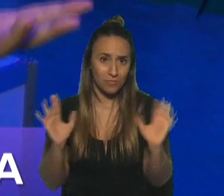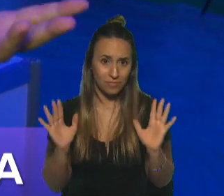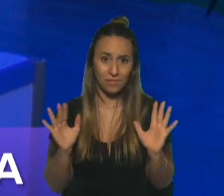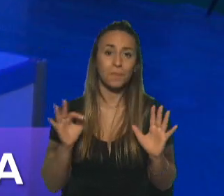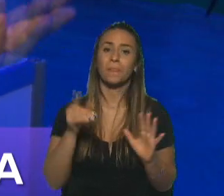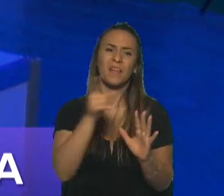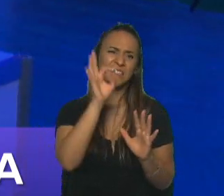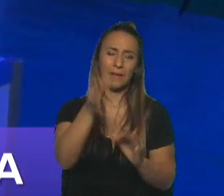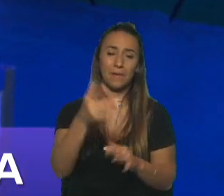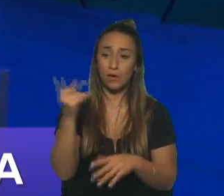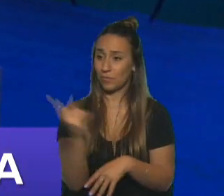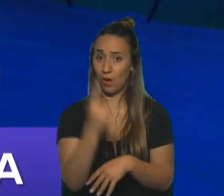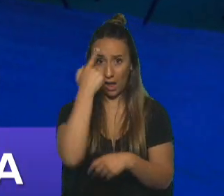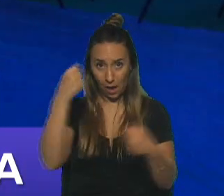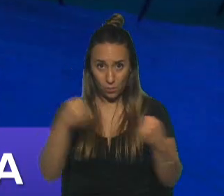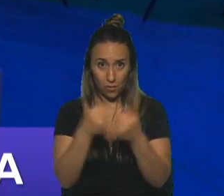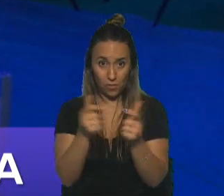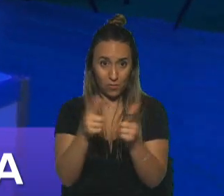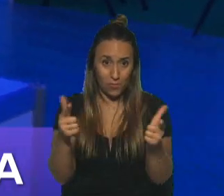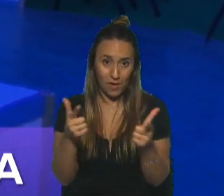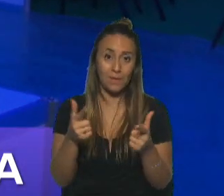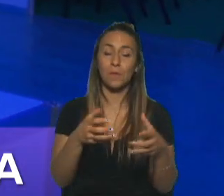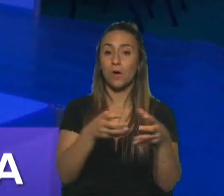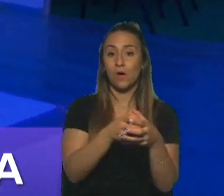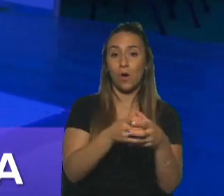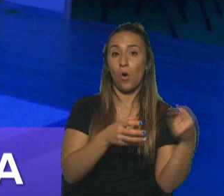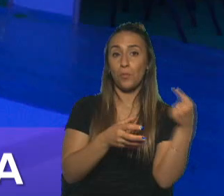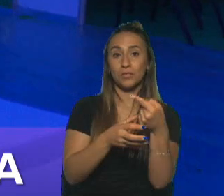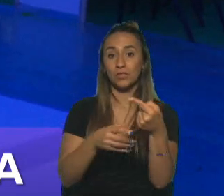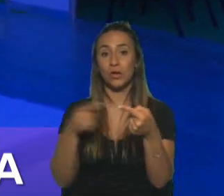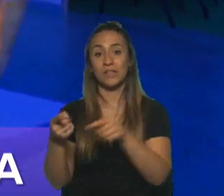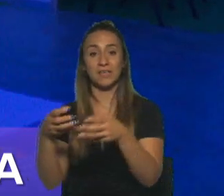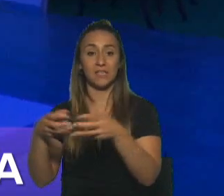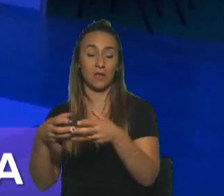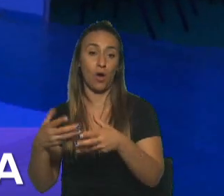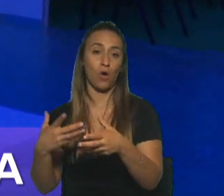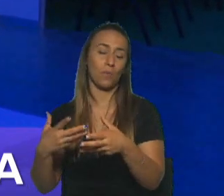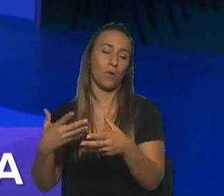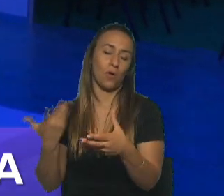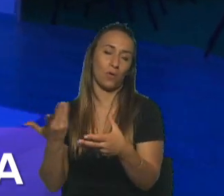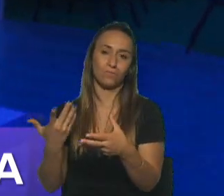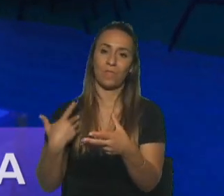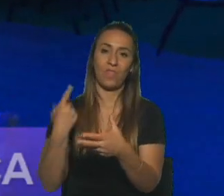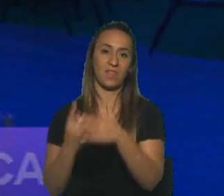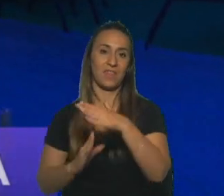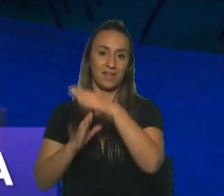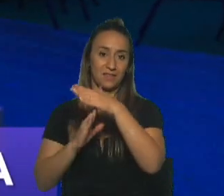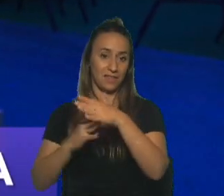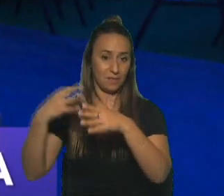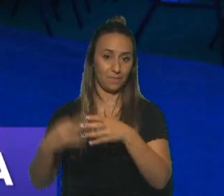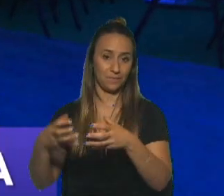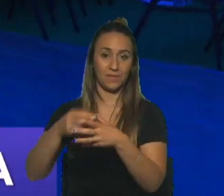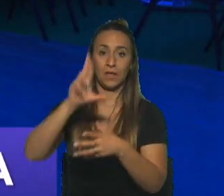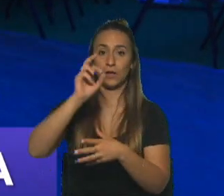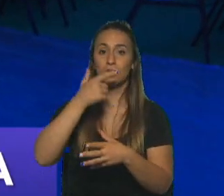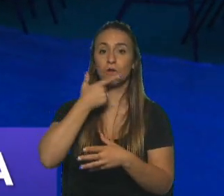no permitió, no llegaron a un acuerdo, oposición y la parte oficial de Boca Juniors, Ricardo Rosica